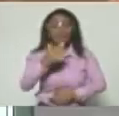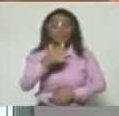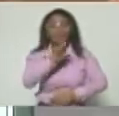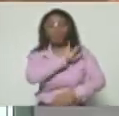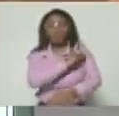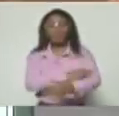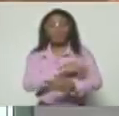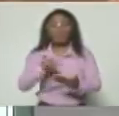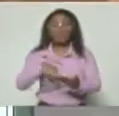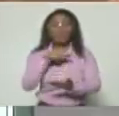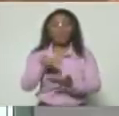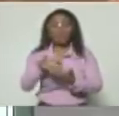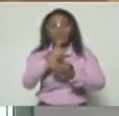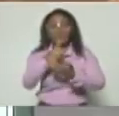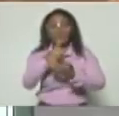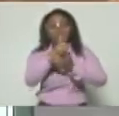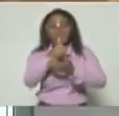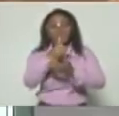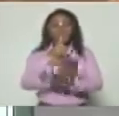Bolivariana,